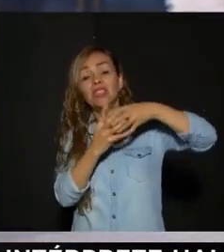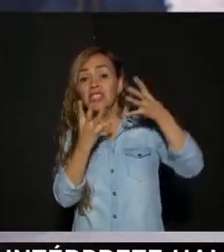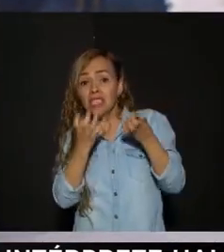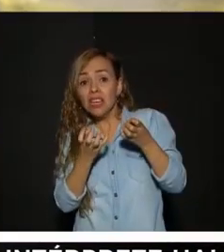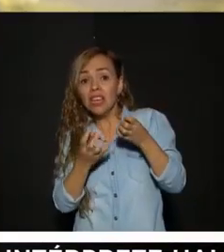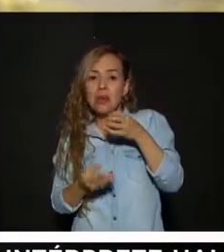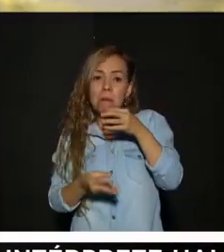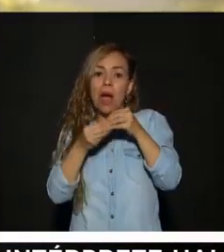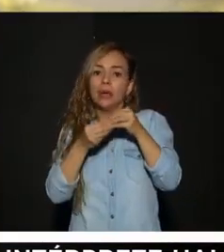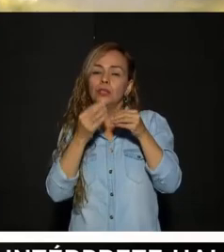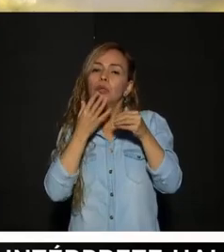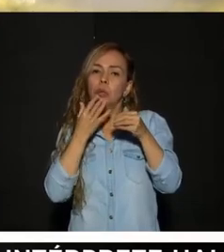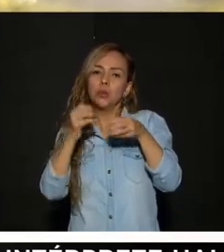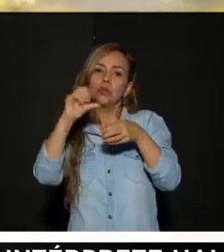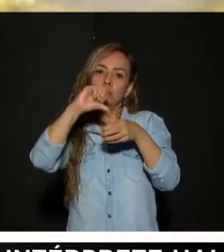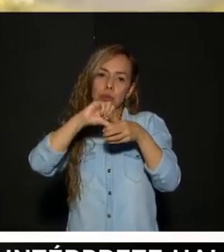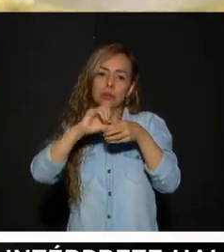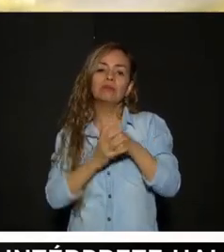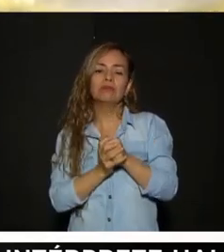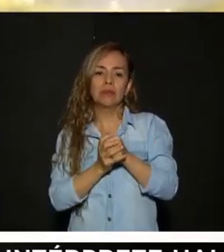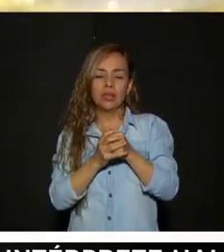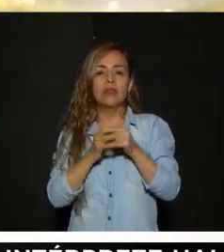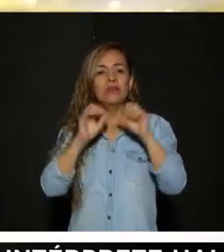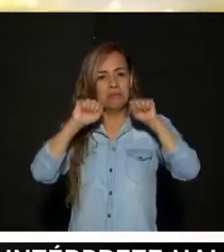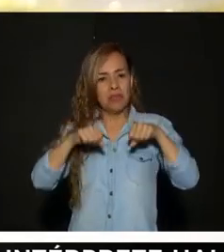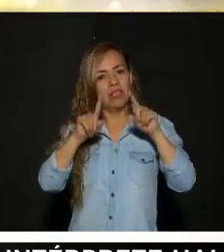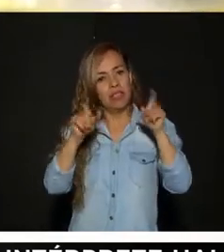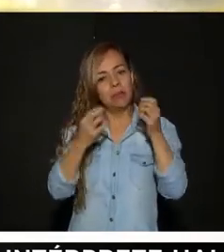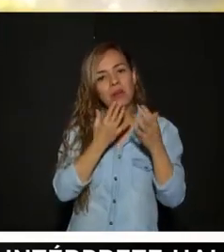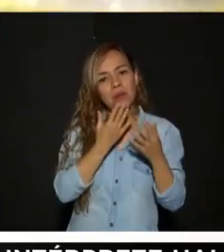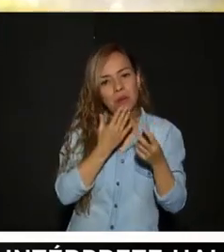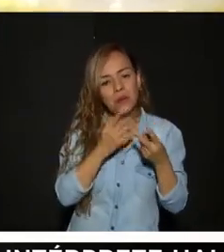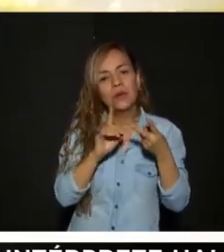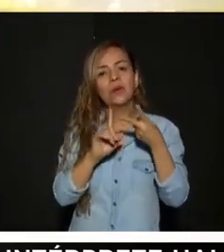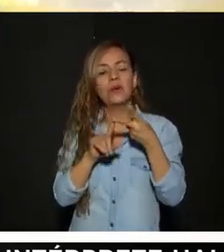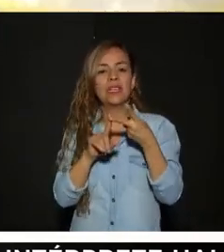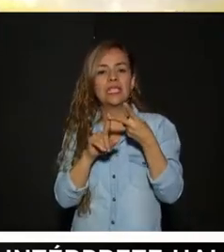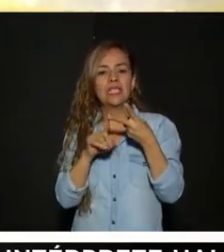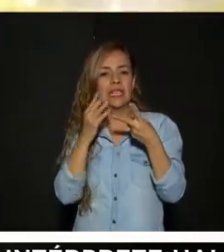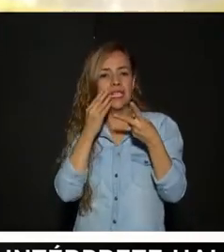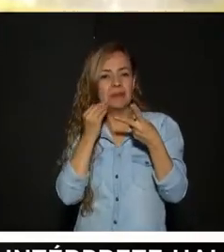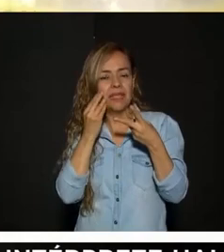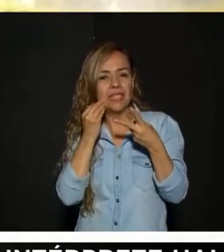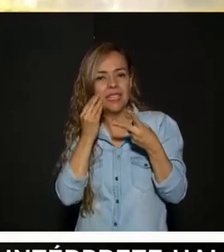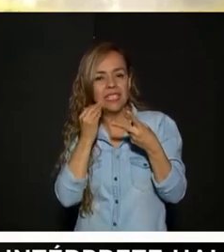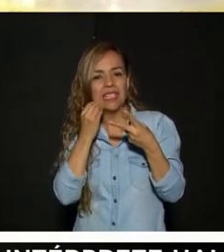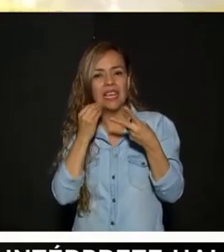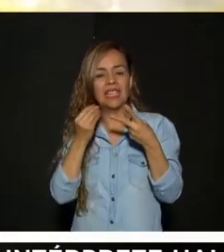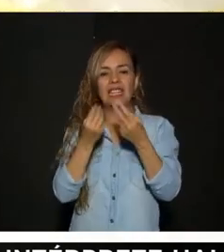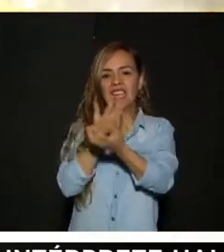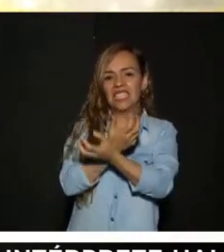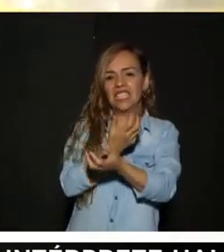más de color. Ahí trabajamos los colores, trabajamos la experiencia de la ciencia, podemos que ellos hagan